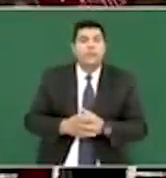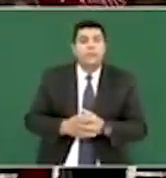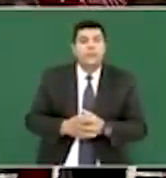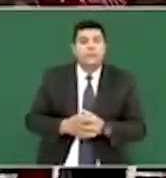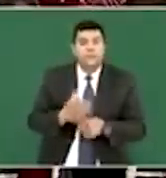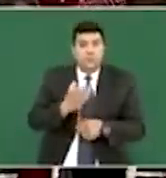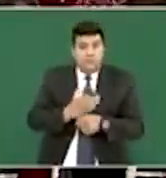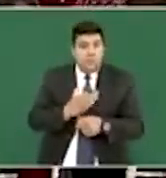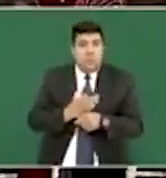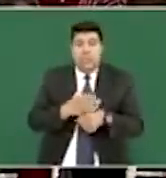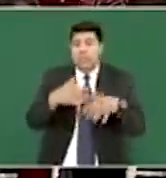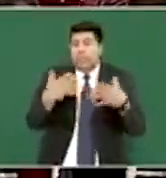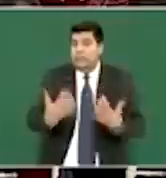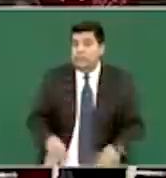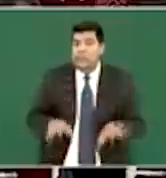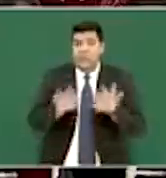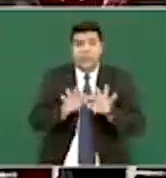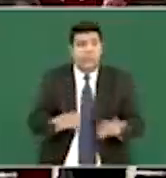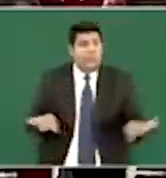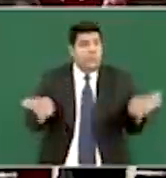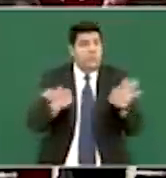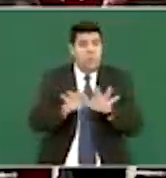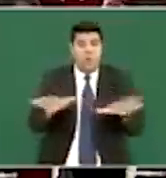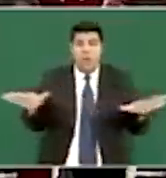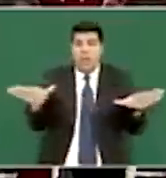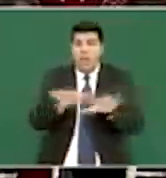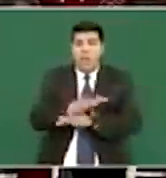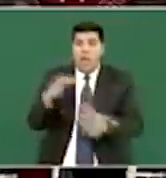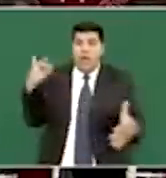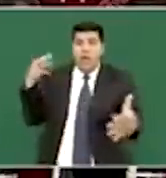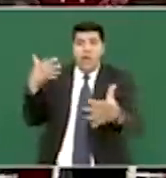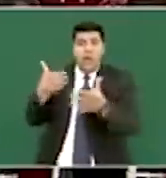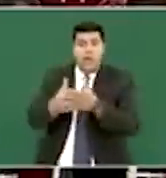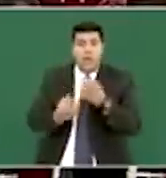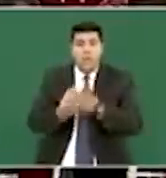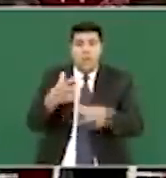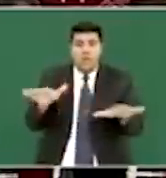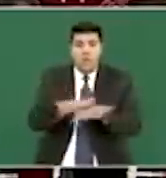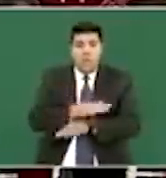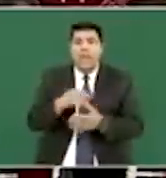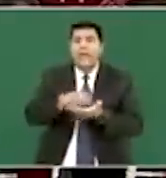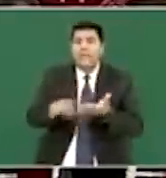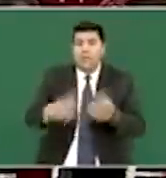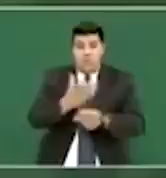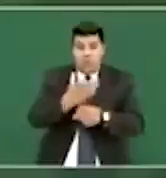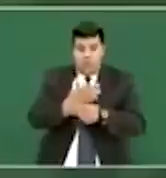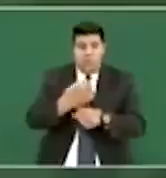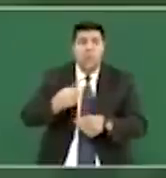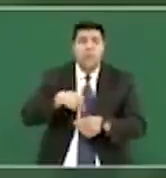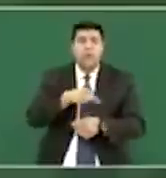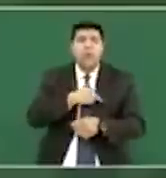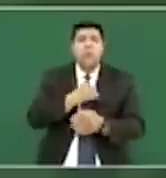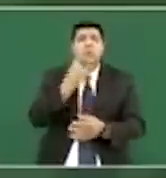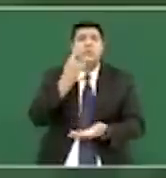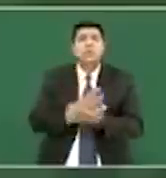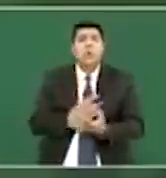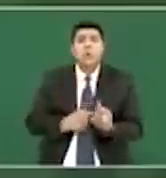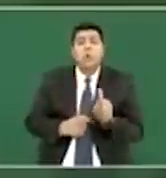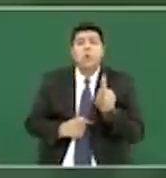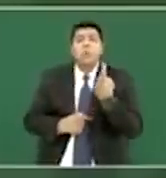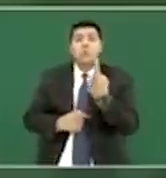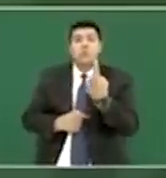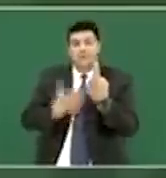contestó muy bien el general. O sea, no se trata ya de operativos, como era